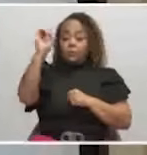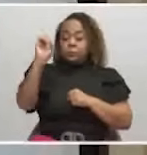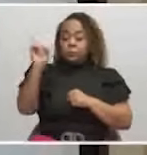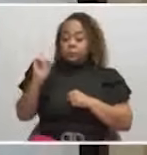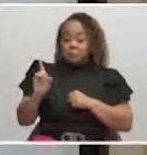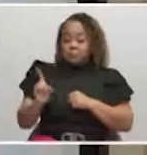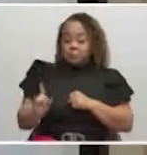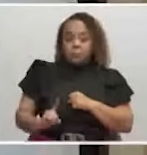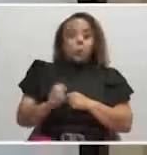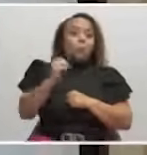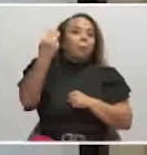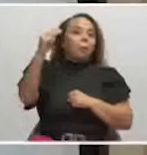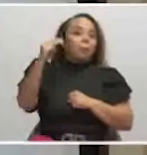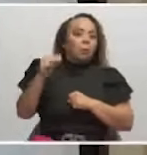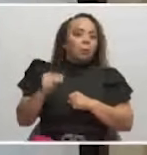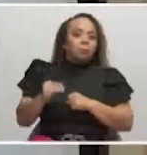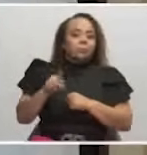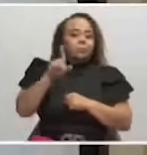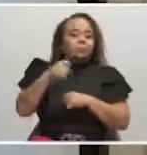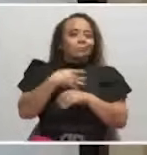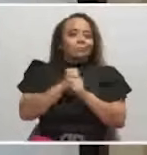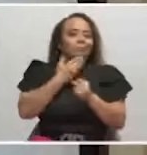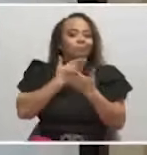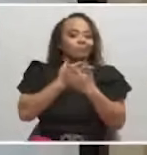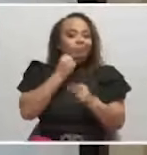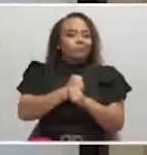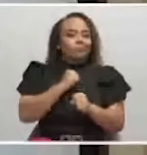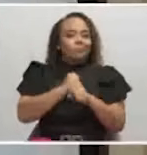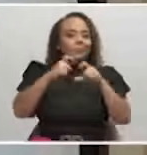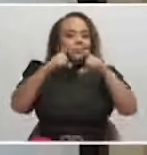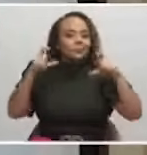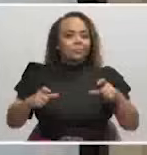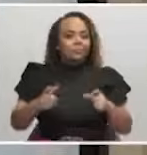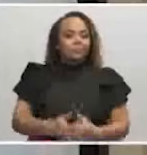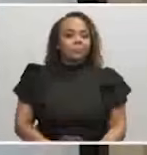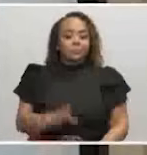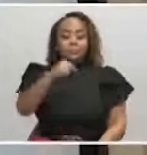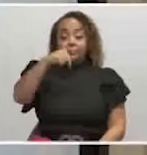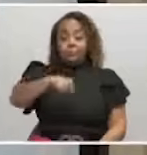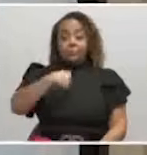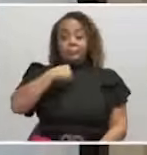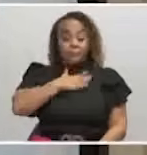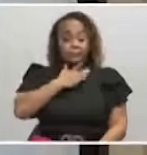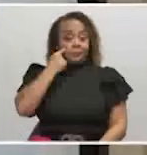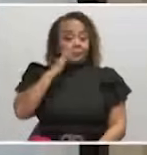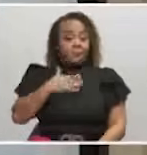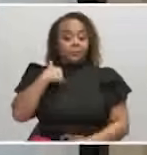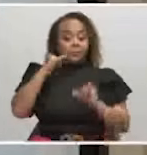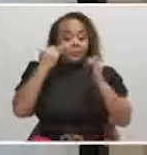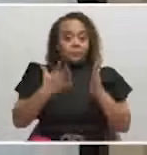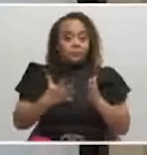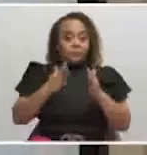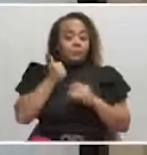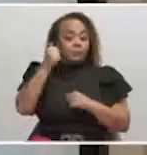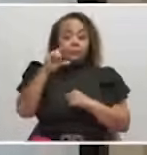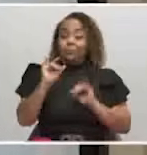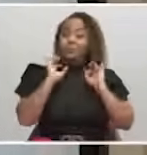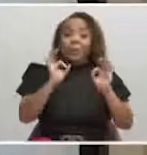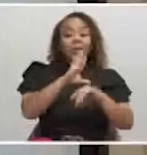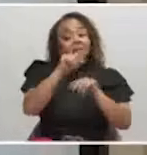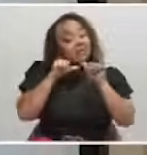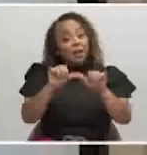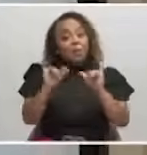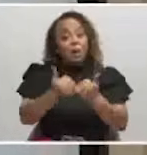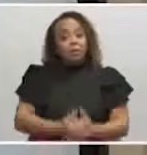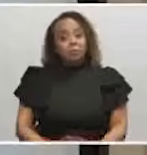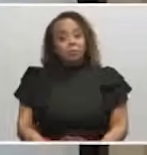domingo a miércoles, tenga que hacer un buen trabajo en la cancha. Y hoy me parece que hay jugadores en la liga que no están bien y siguen